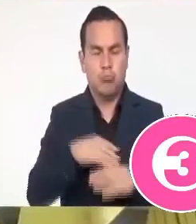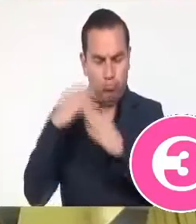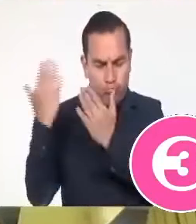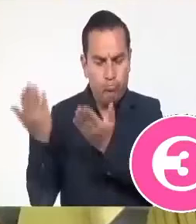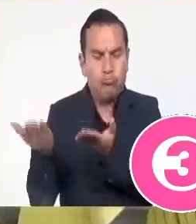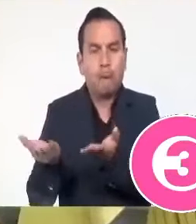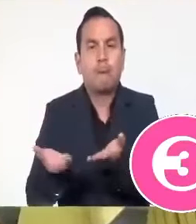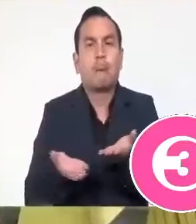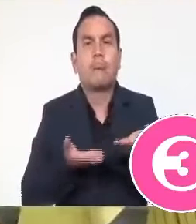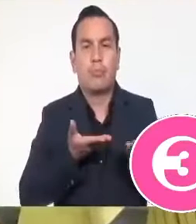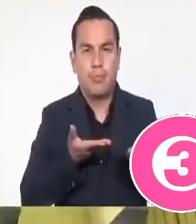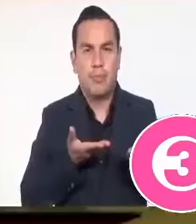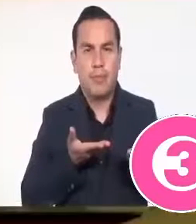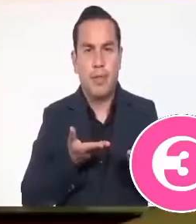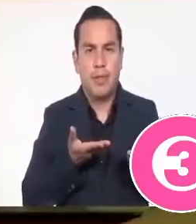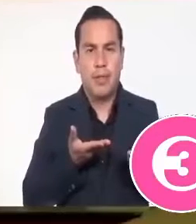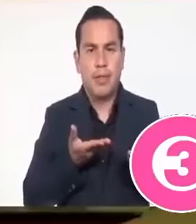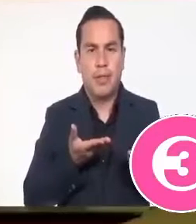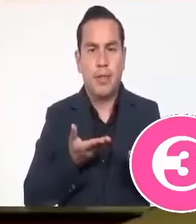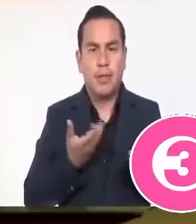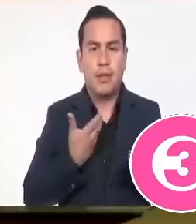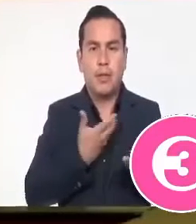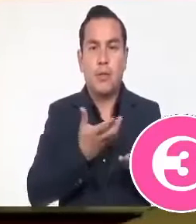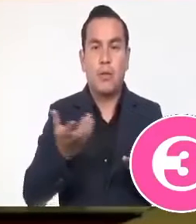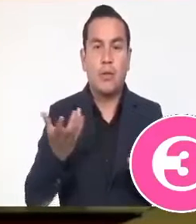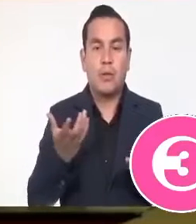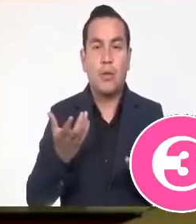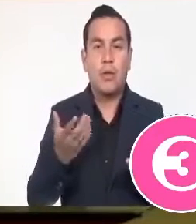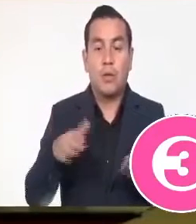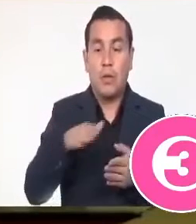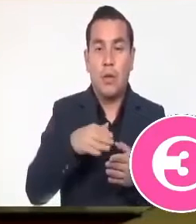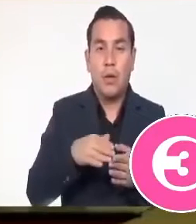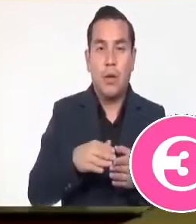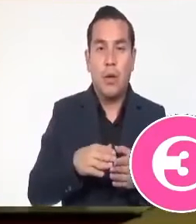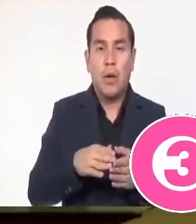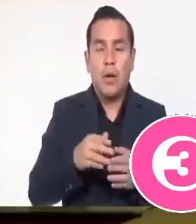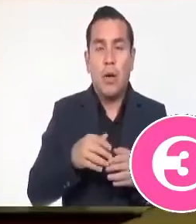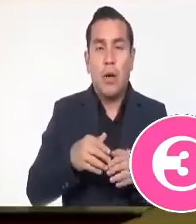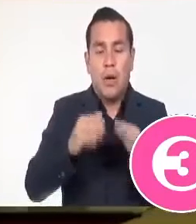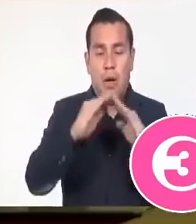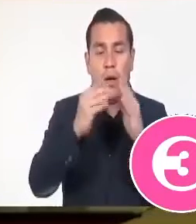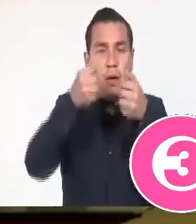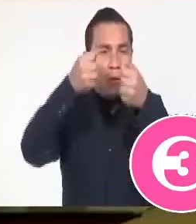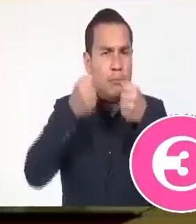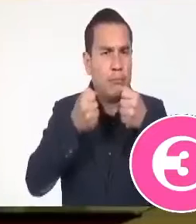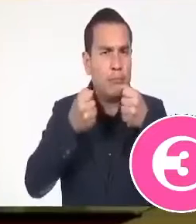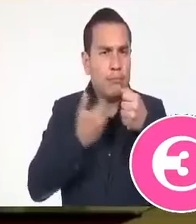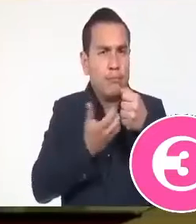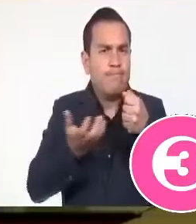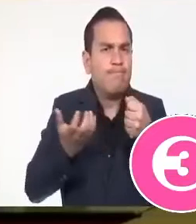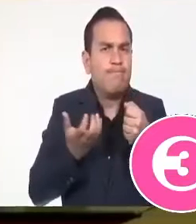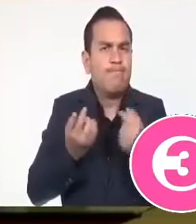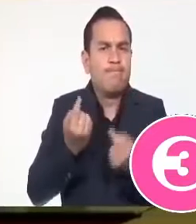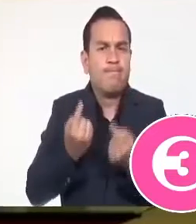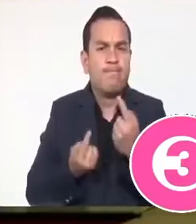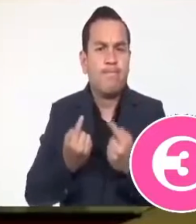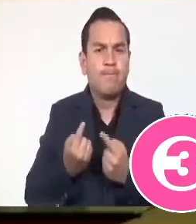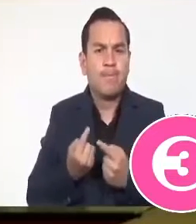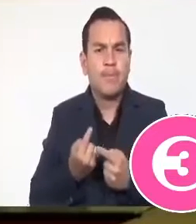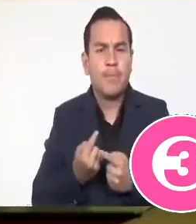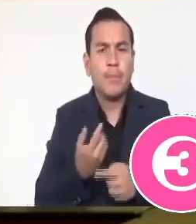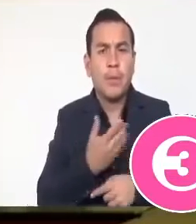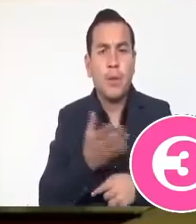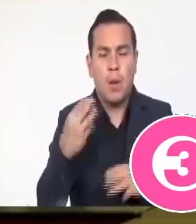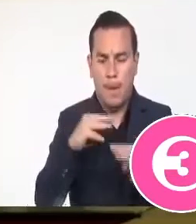abrirle las puertas de nuestros operativos de los centros penales de los centros